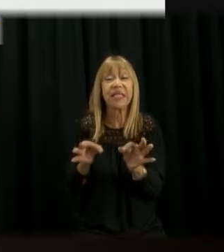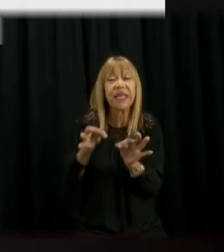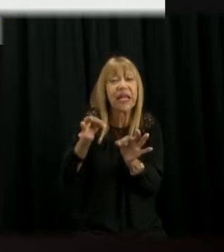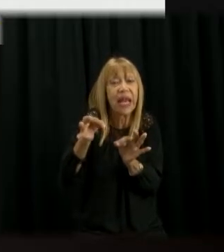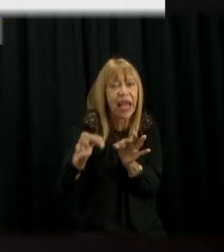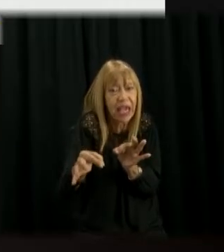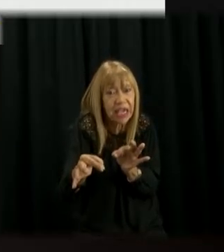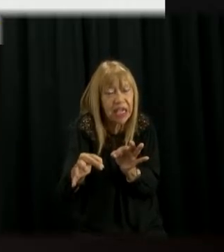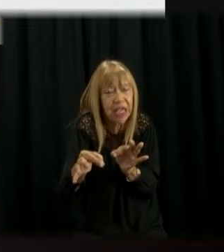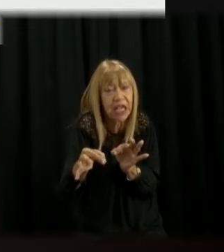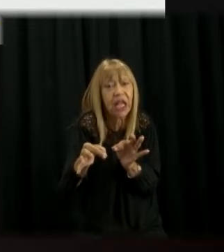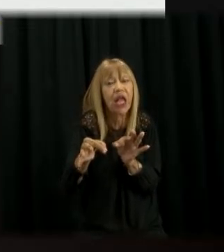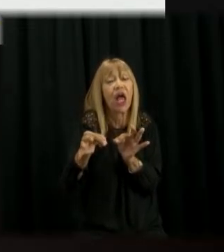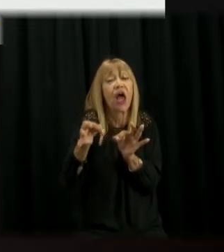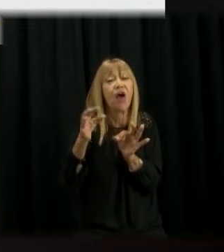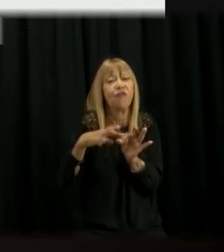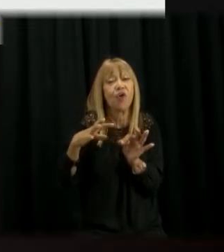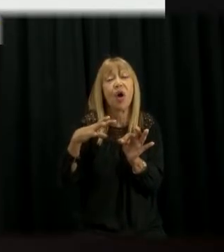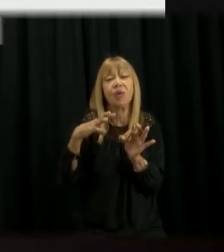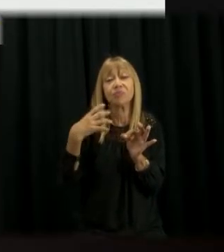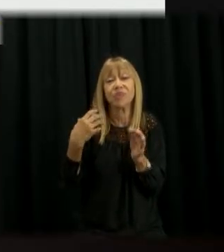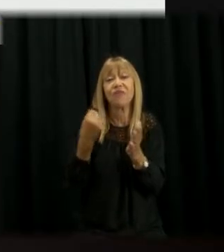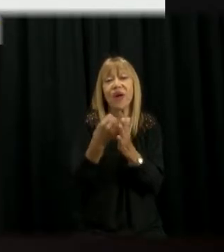habido un atraso